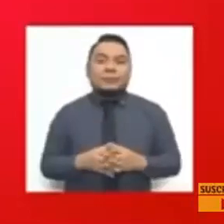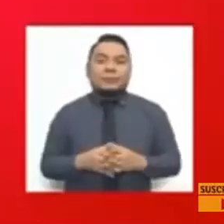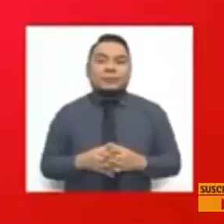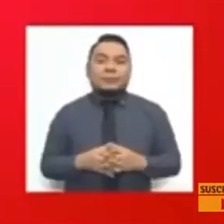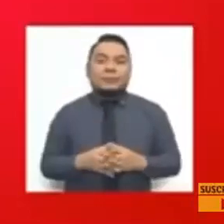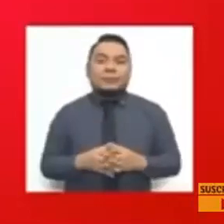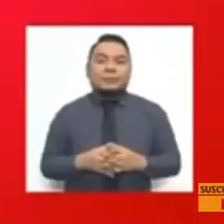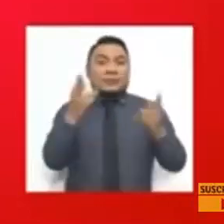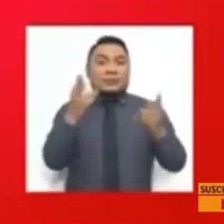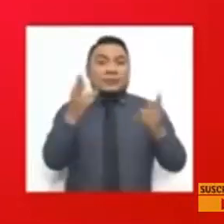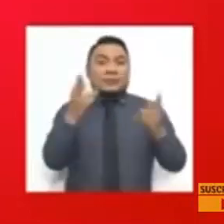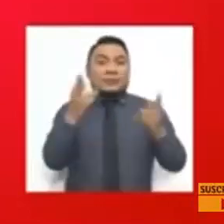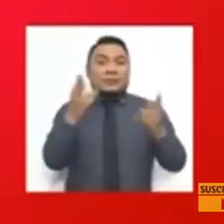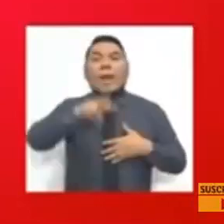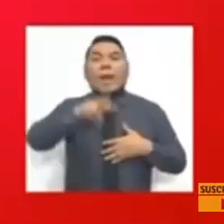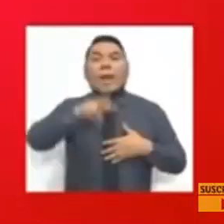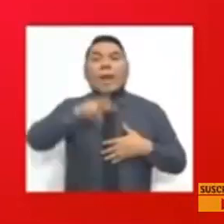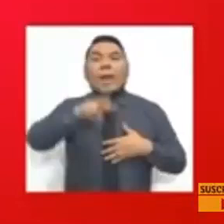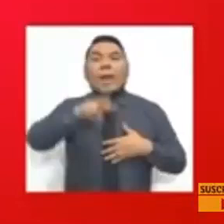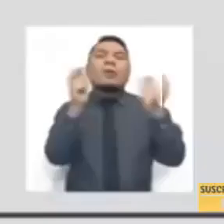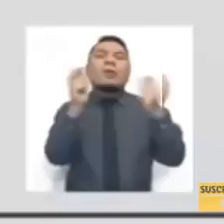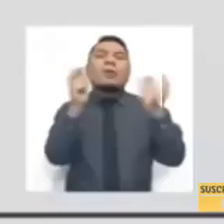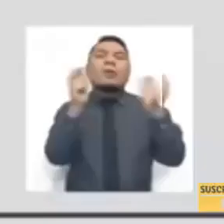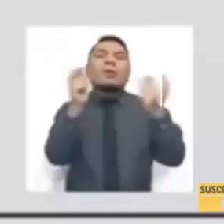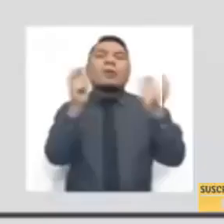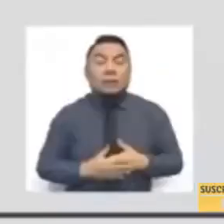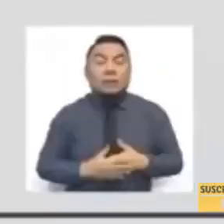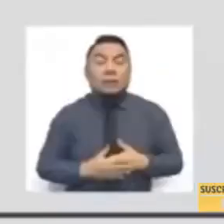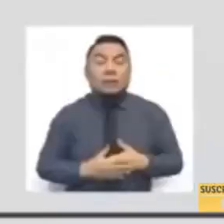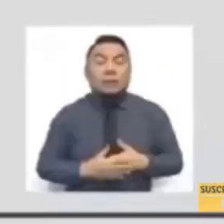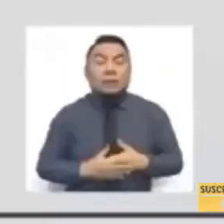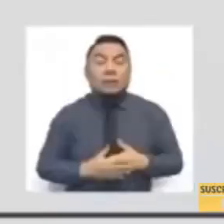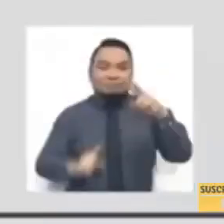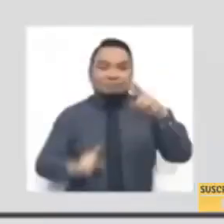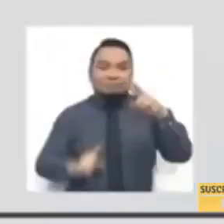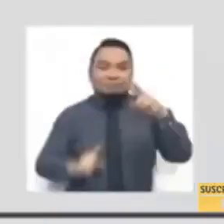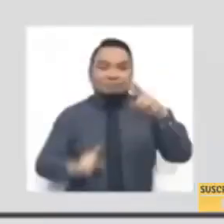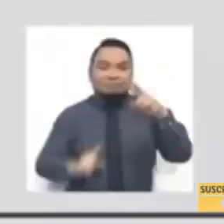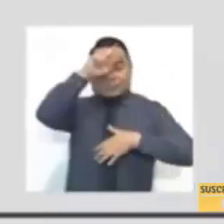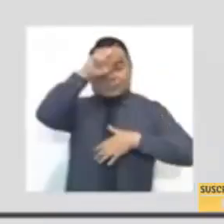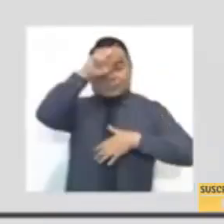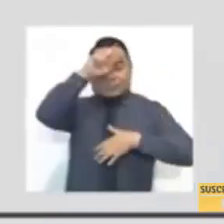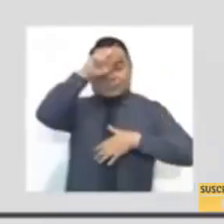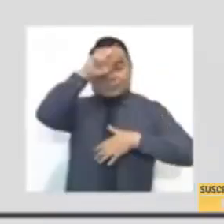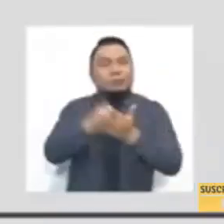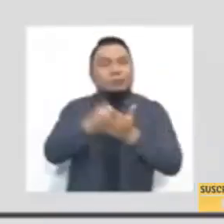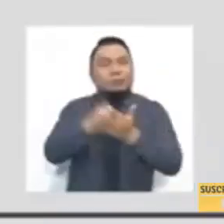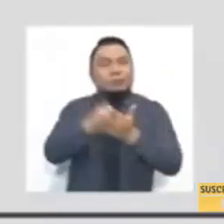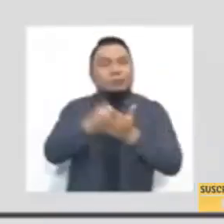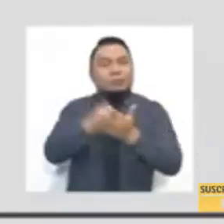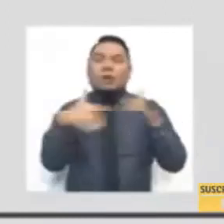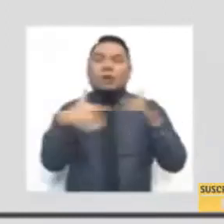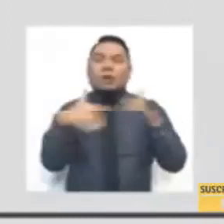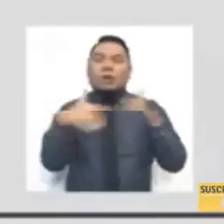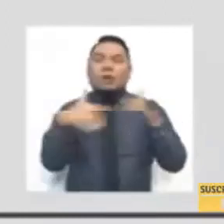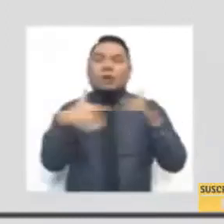Bloque 1. El Perú del Bicentenario. Cuando nacimos como república, se presentó el desafío de conformar una base de ciudadanos